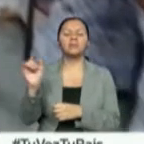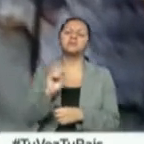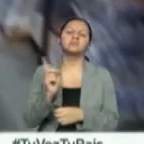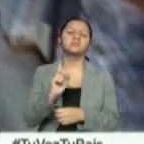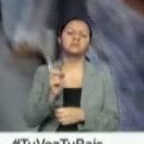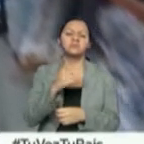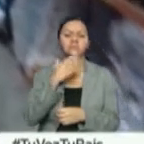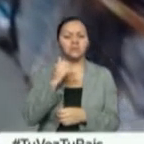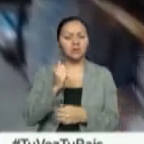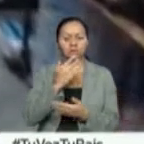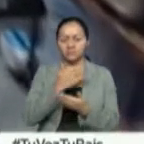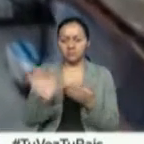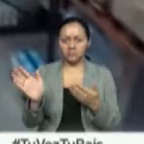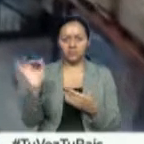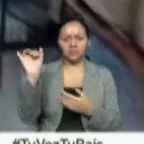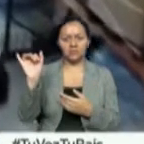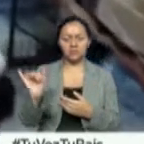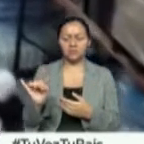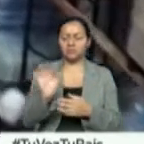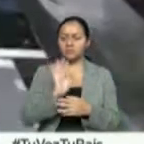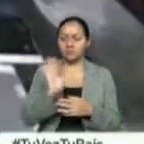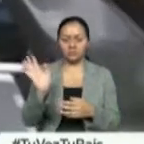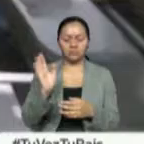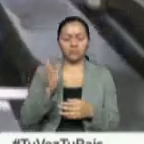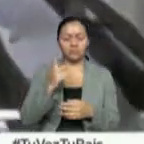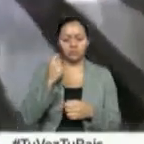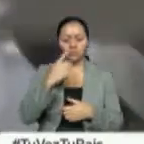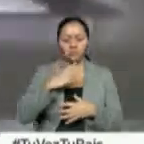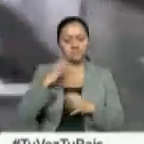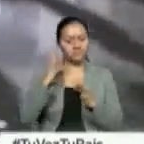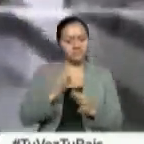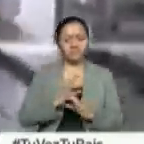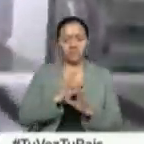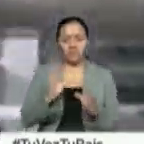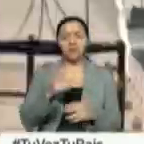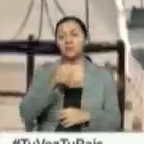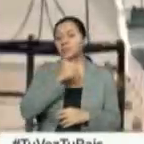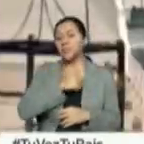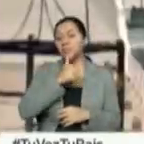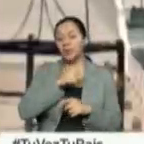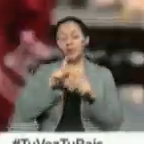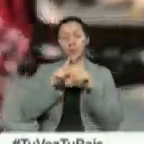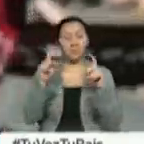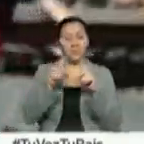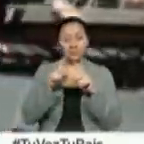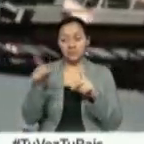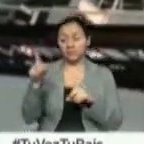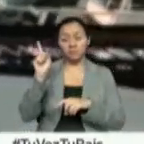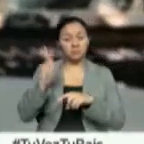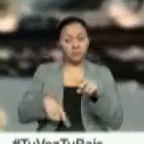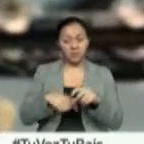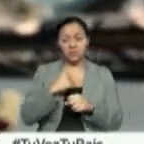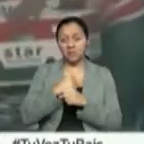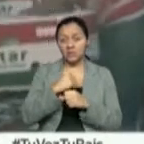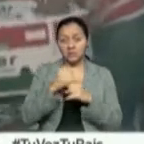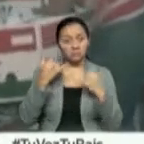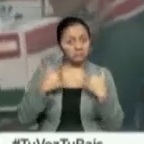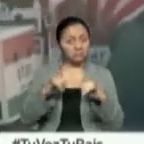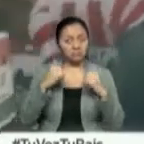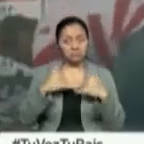propuesta también contempla que en las industrias o labores del sector privado respecto de los cuales no se puede interrumpir las actividades